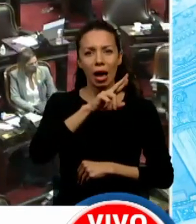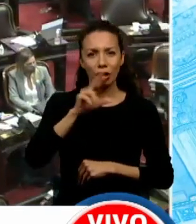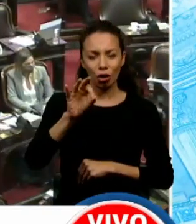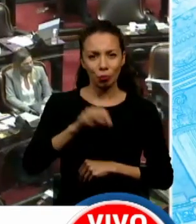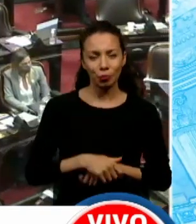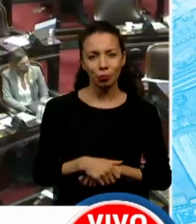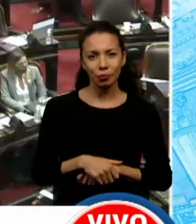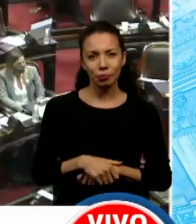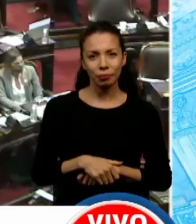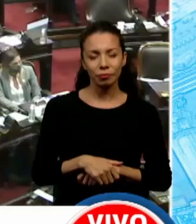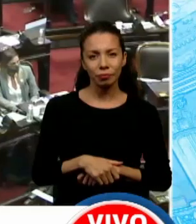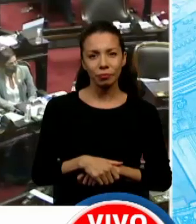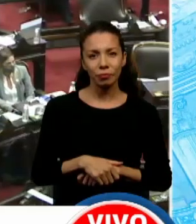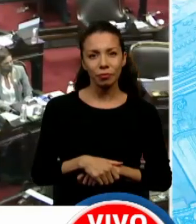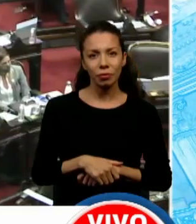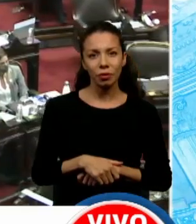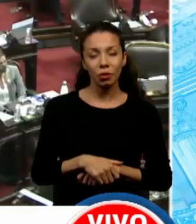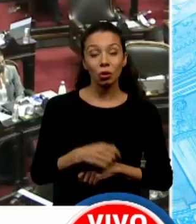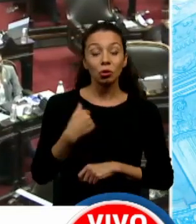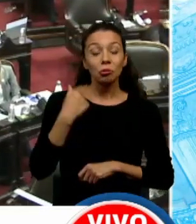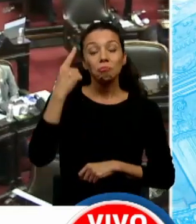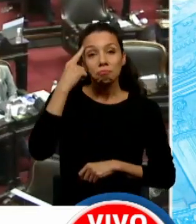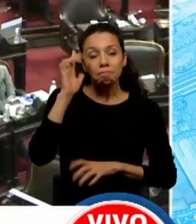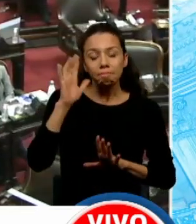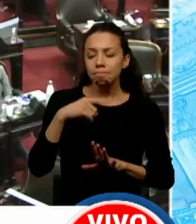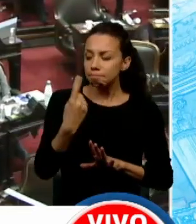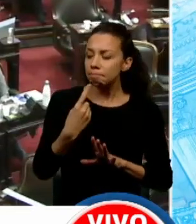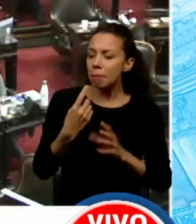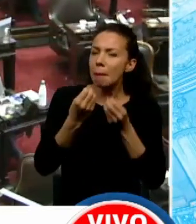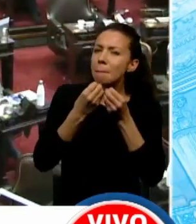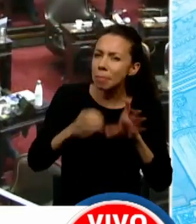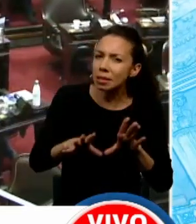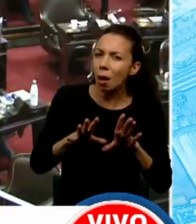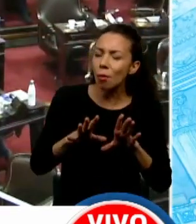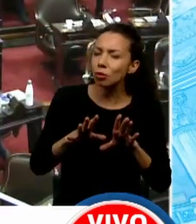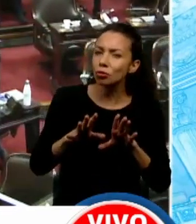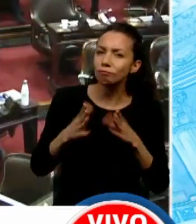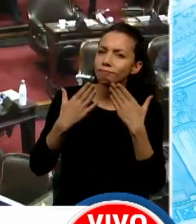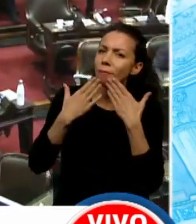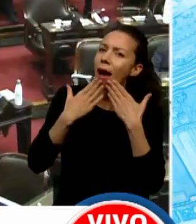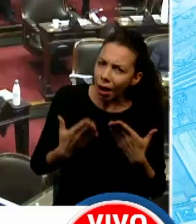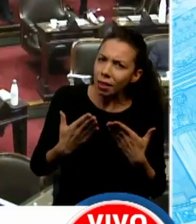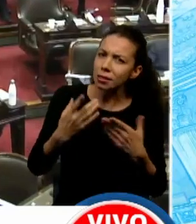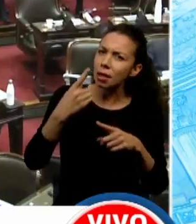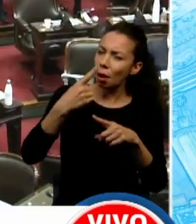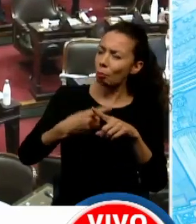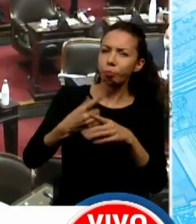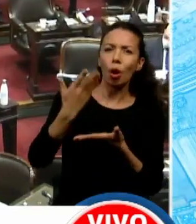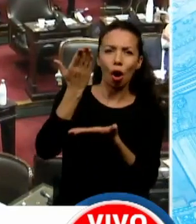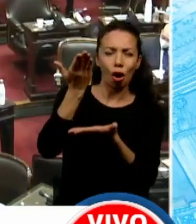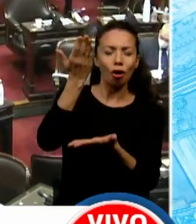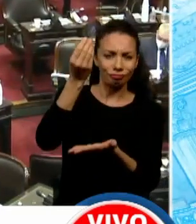Creo que podemos iniciar agradeciéndole la presencia y agradeciéndole